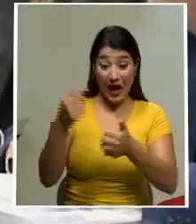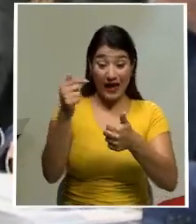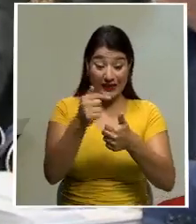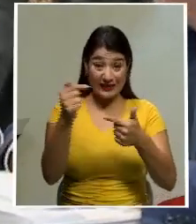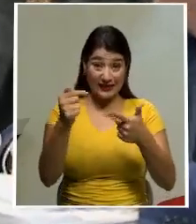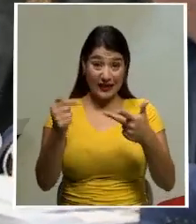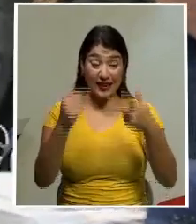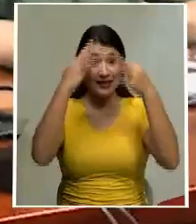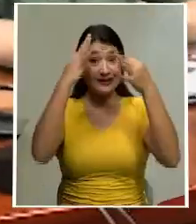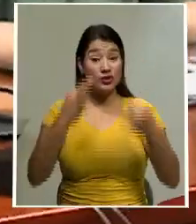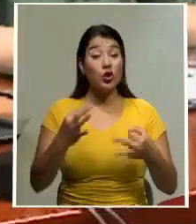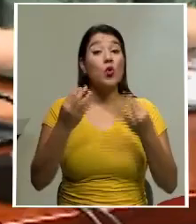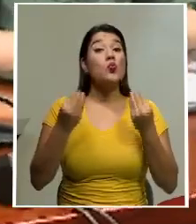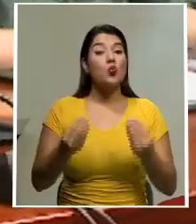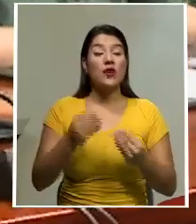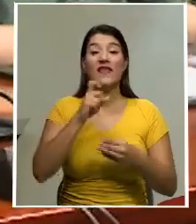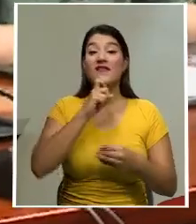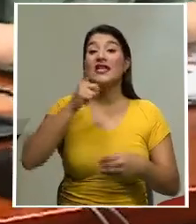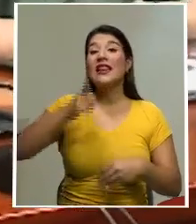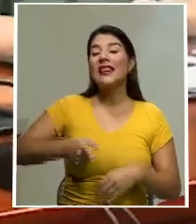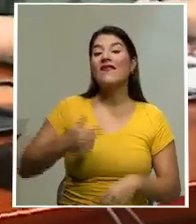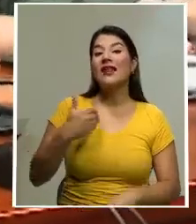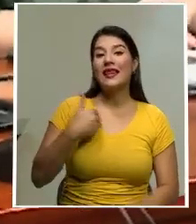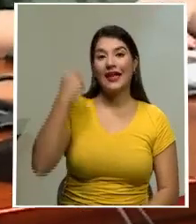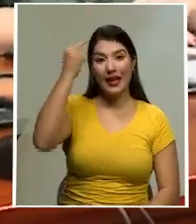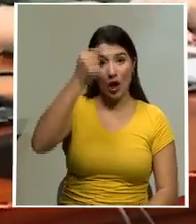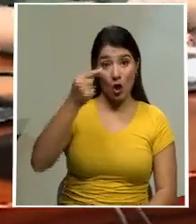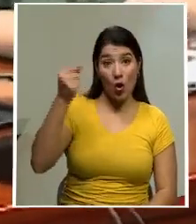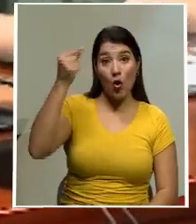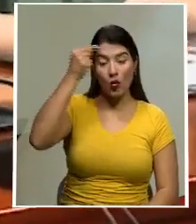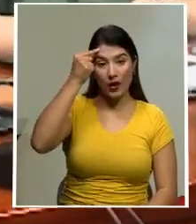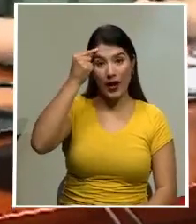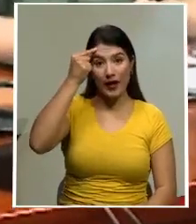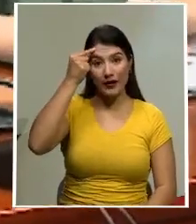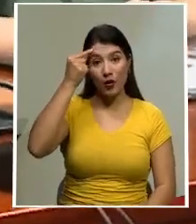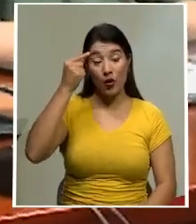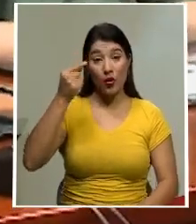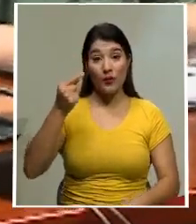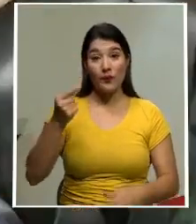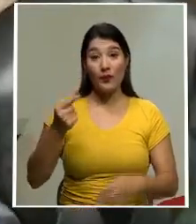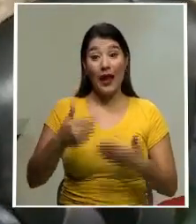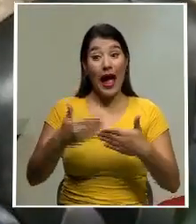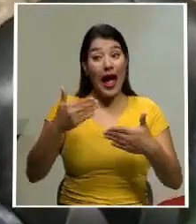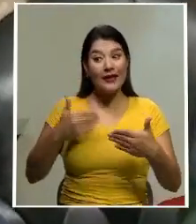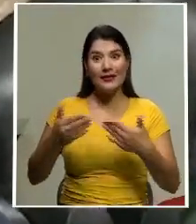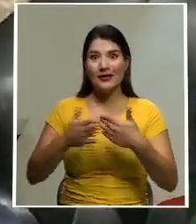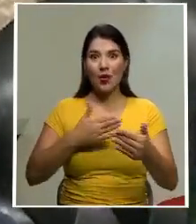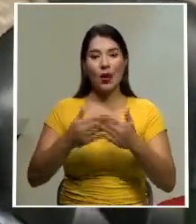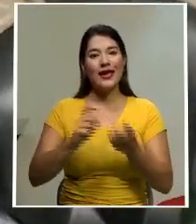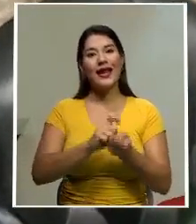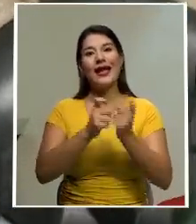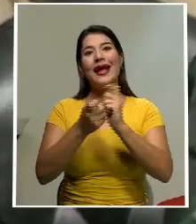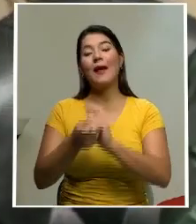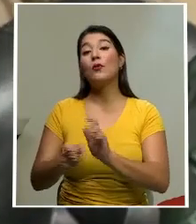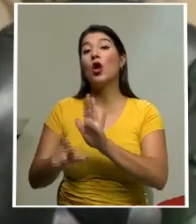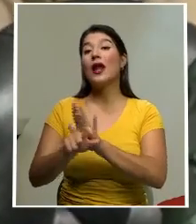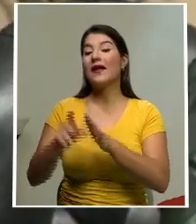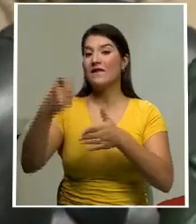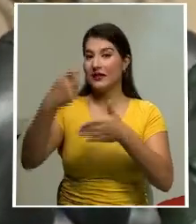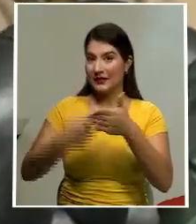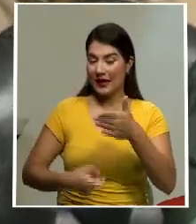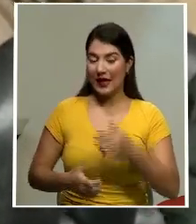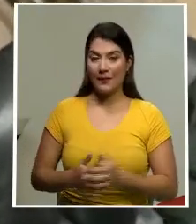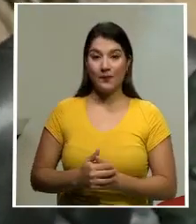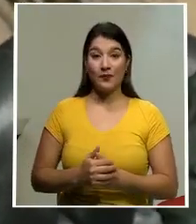tenga que tomar ante una posición de cualquier reforma fiscal que se da en la Asamblea Legislativa. El estudio también